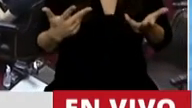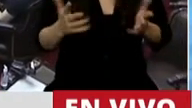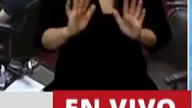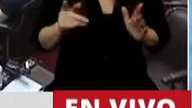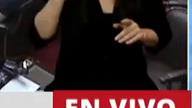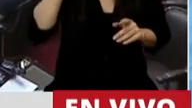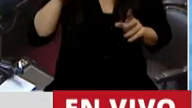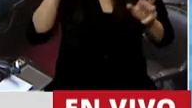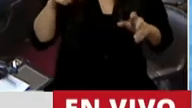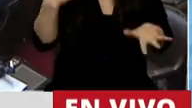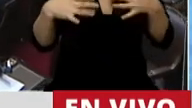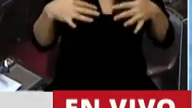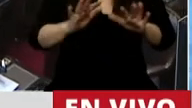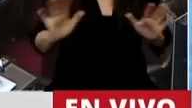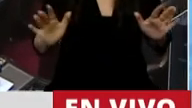tema era urgente.